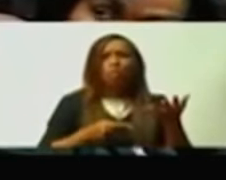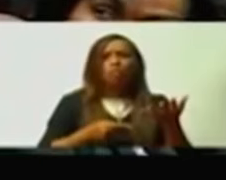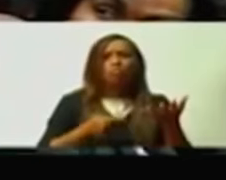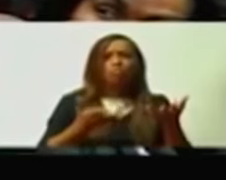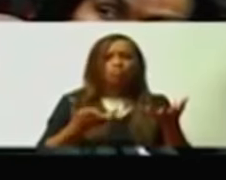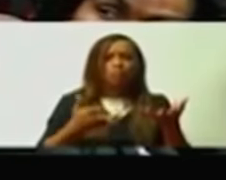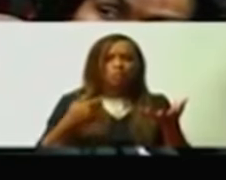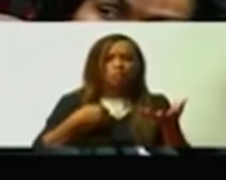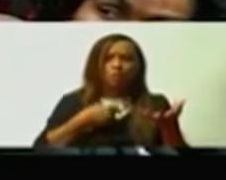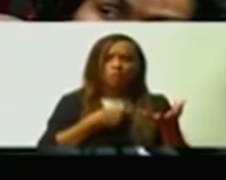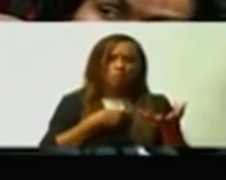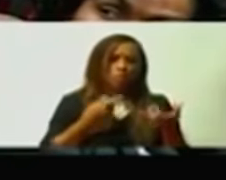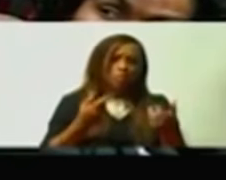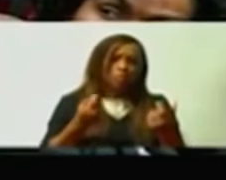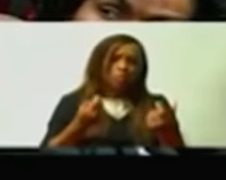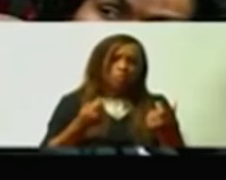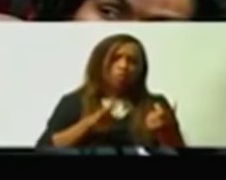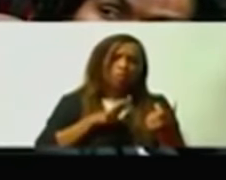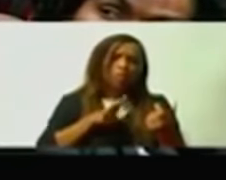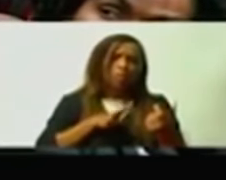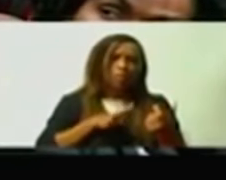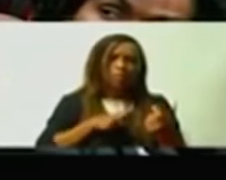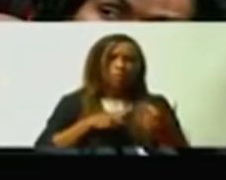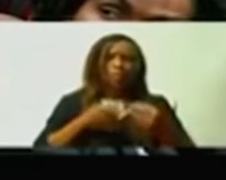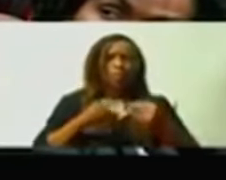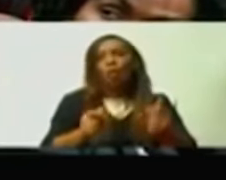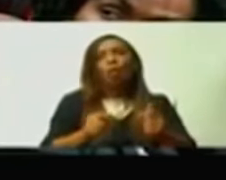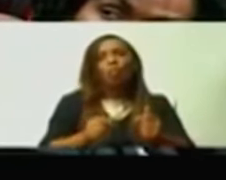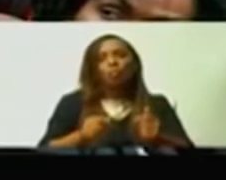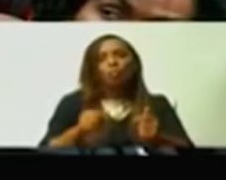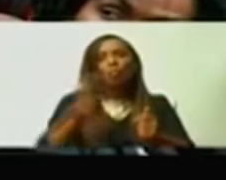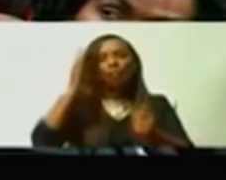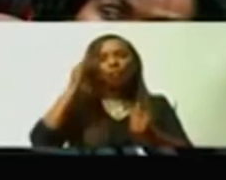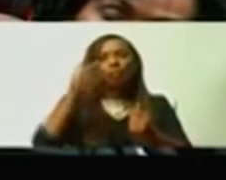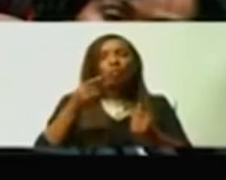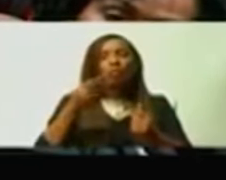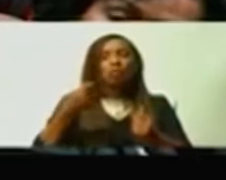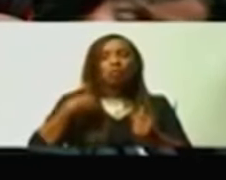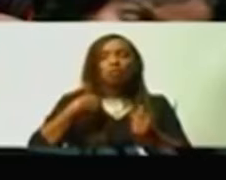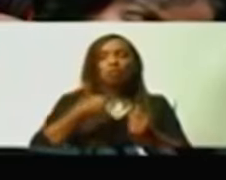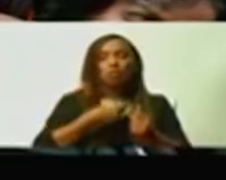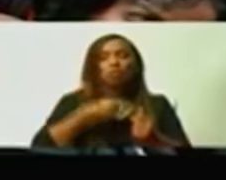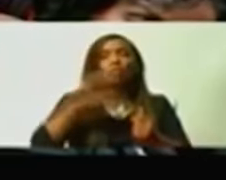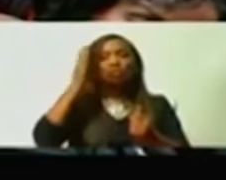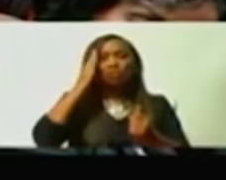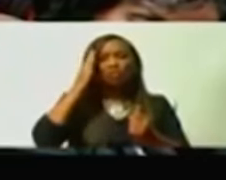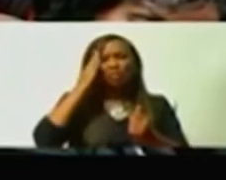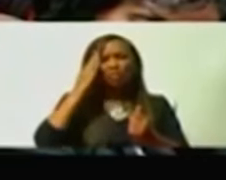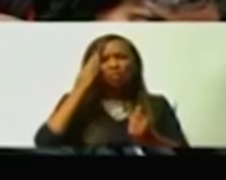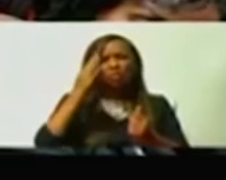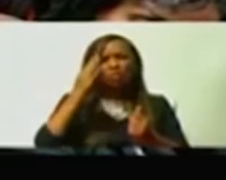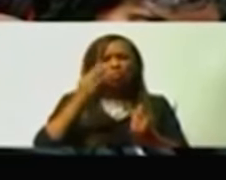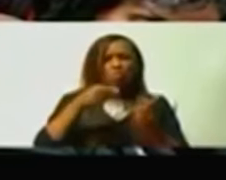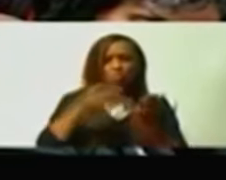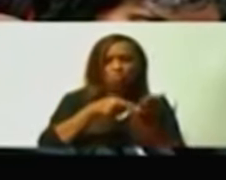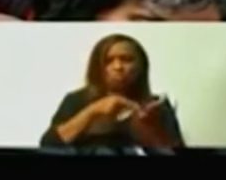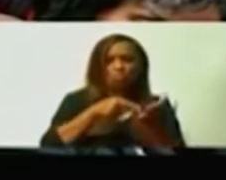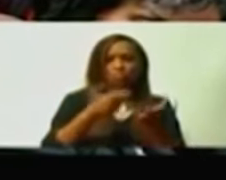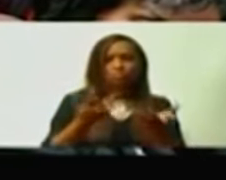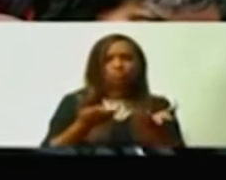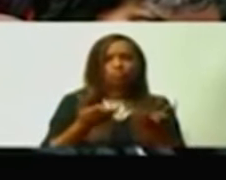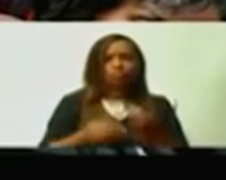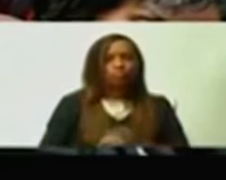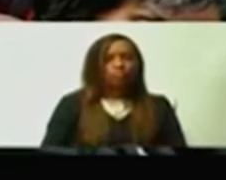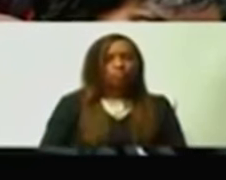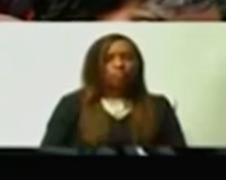eran los, cada uno de esos proyectos definidos en la ley estaba contenido. Después, el año pasado, en el 2022, se hizo lo propio para la